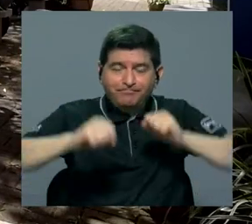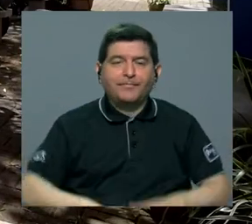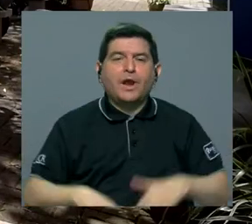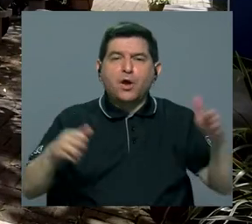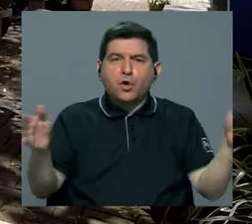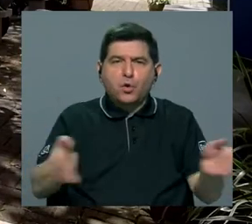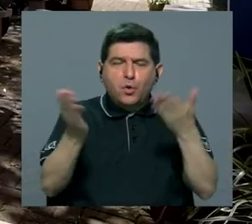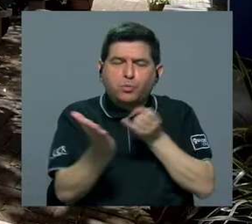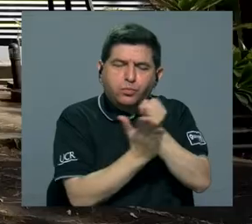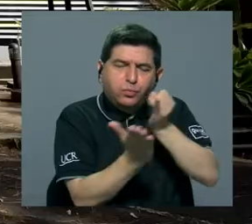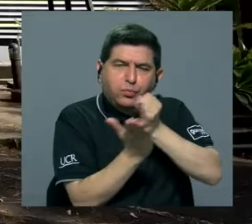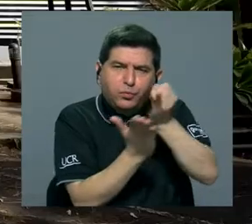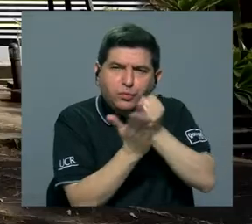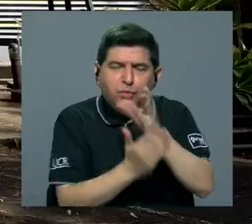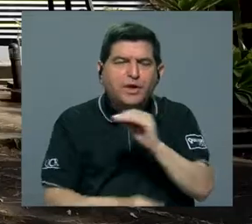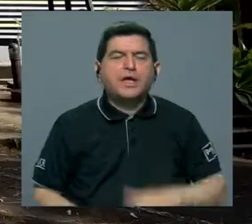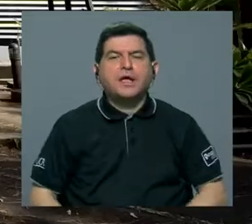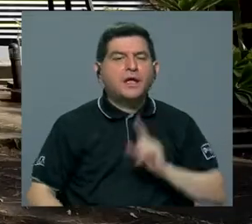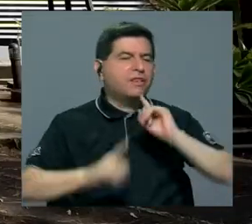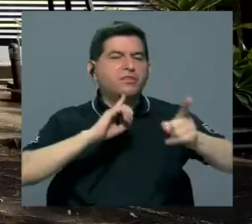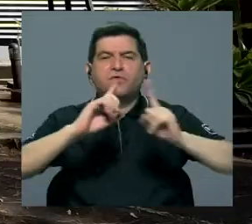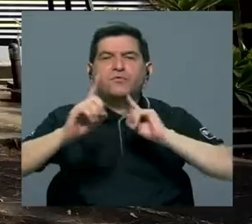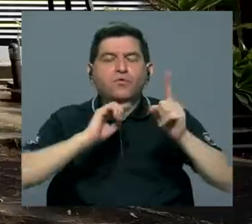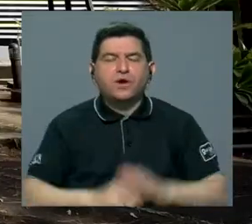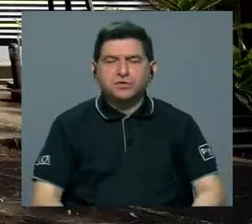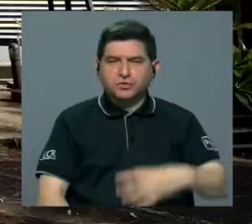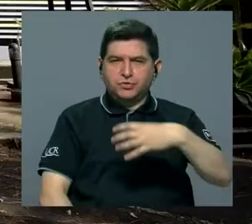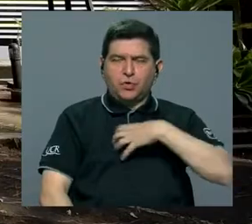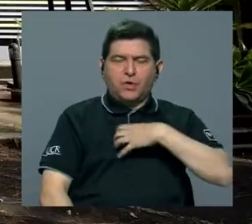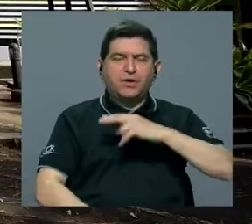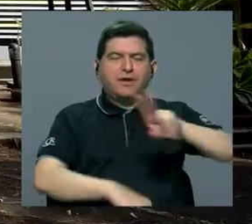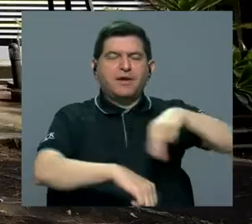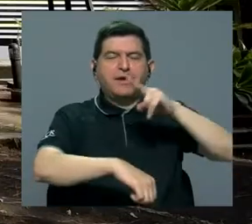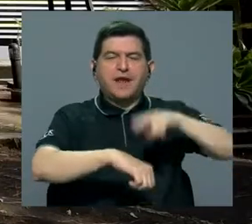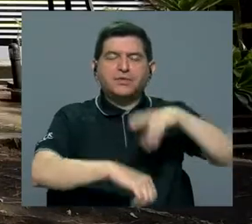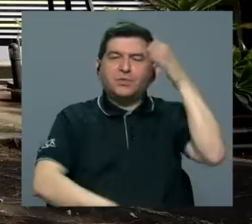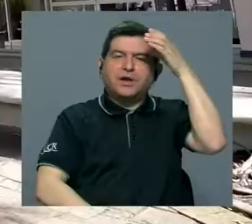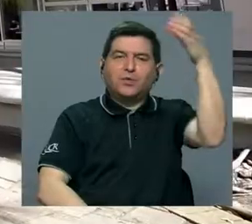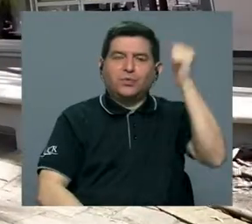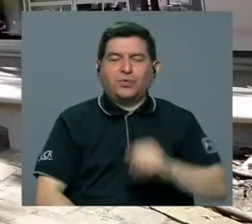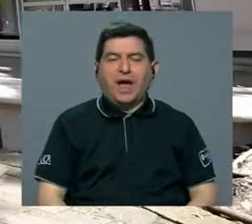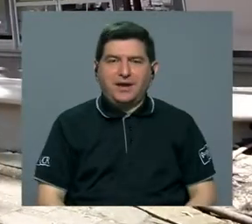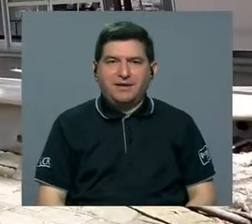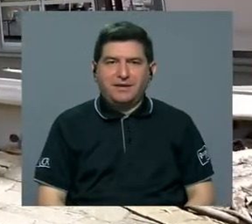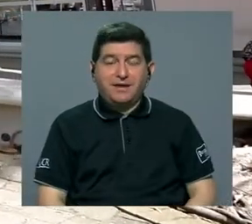que promueven la investigación y difusión del patrimonio natural y cultural,